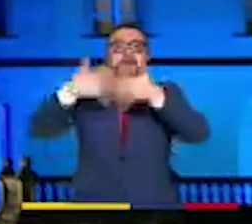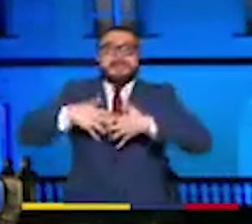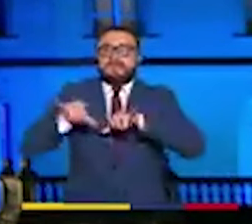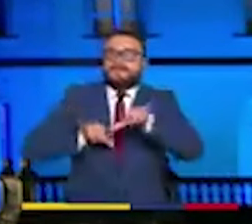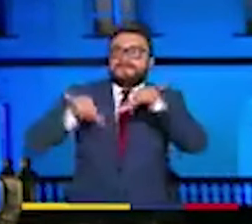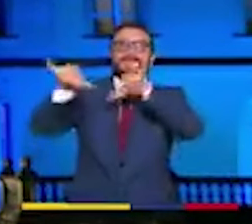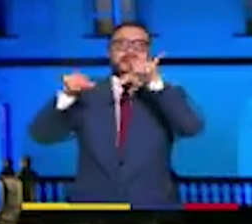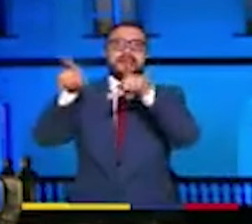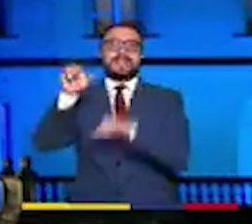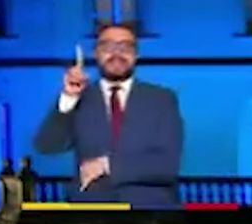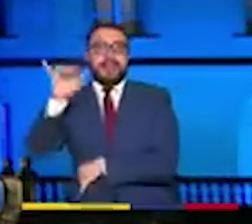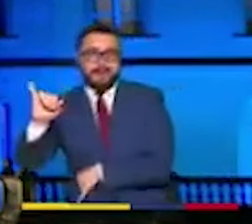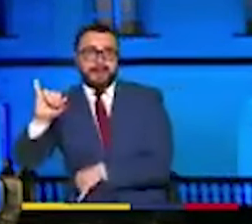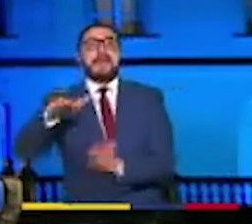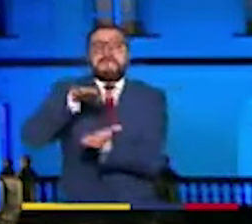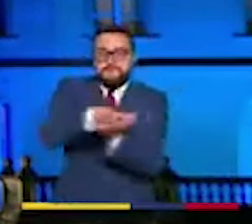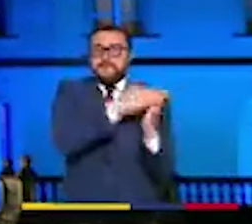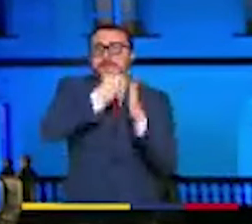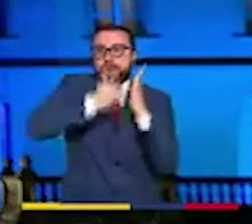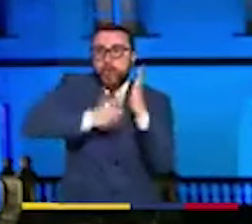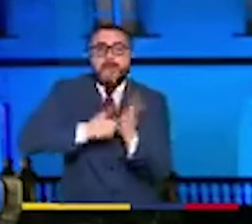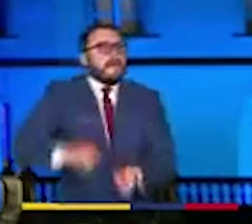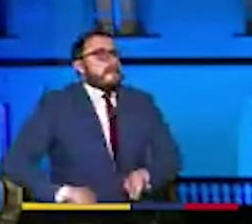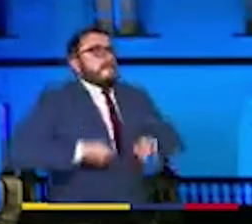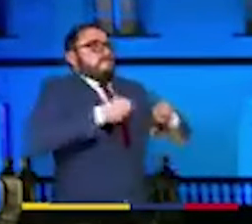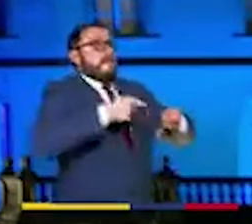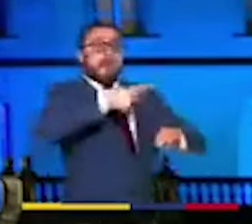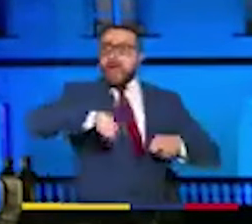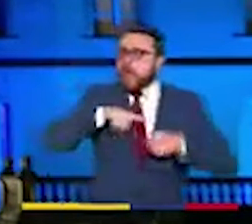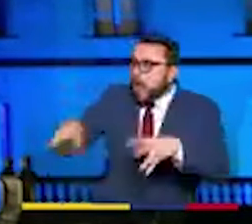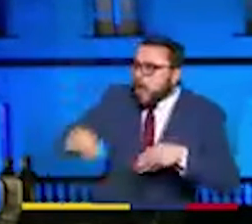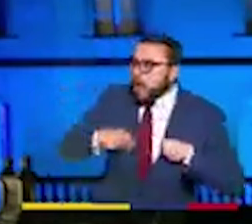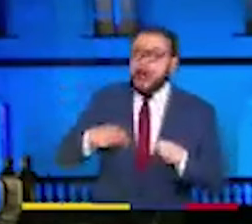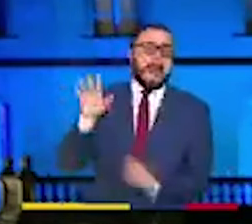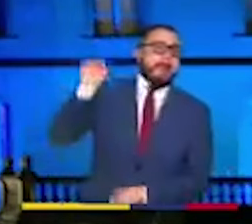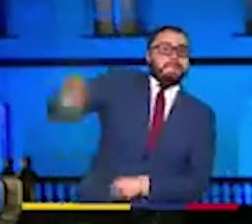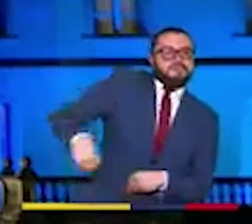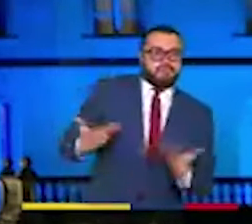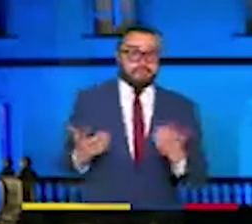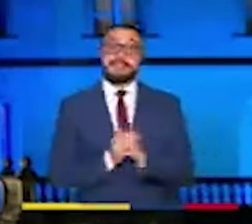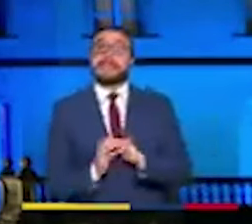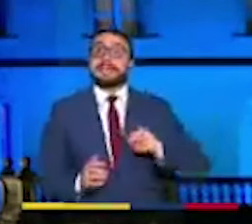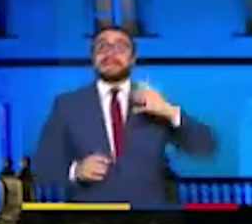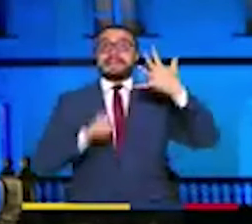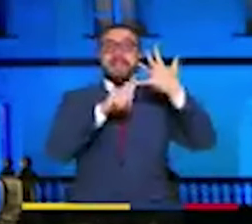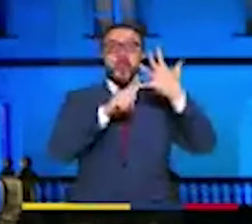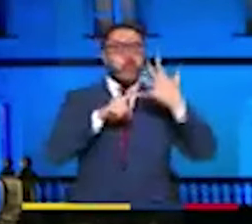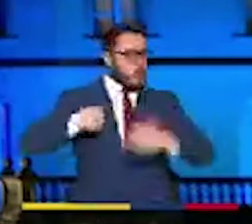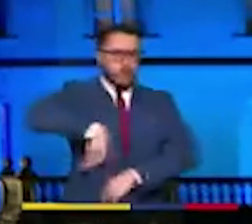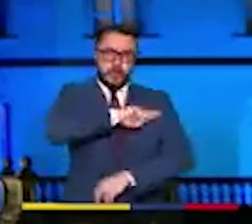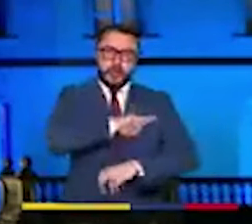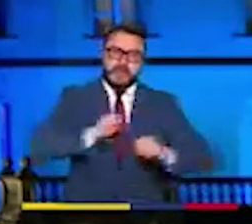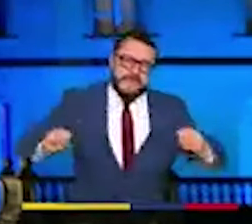pero las desconocieron. 5. El evento de nuestro triunfo electoral realizado el 19 de junio en